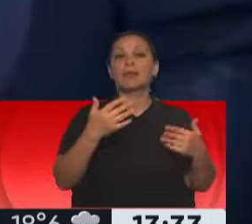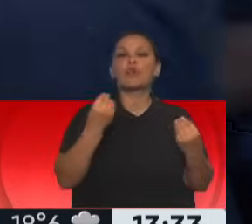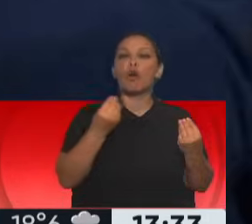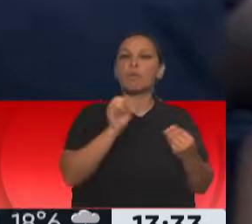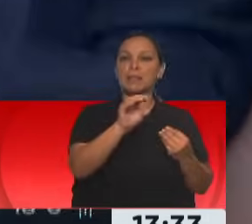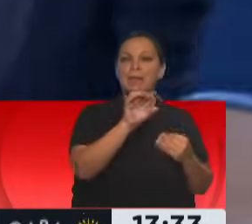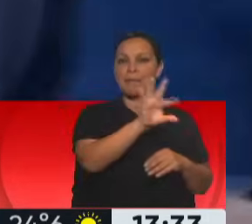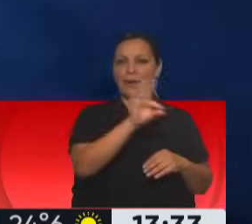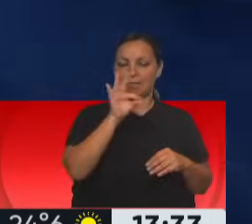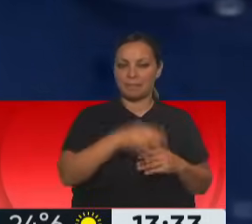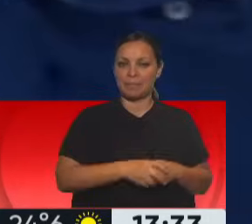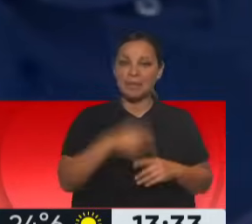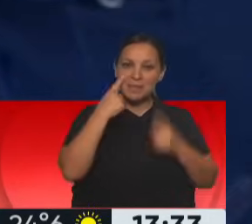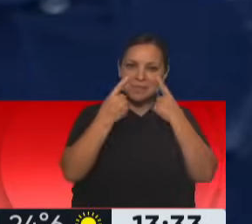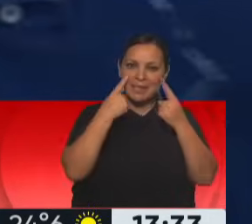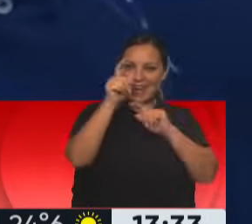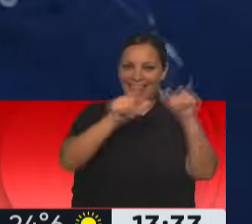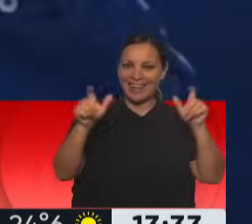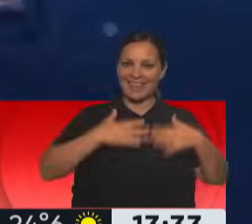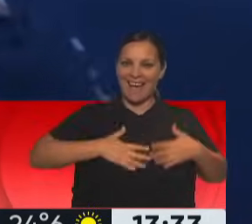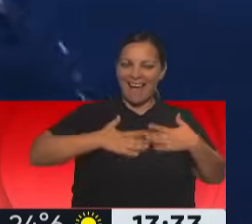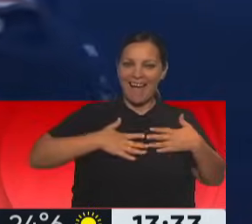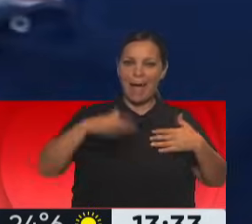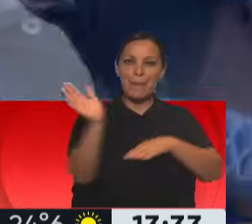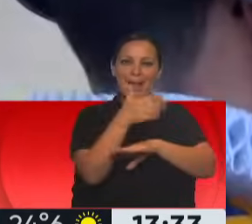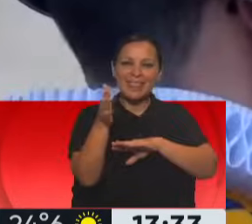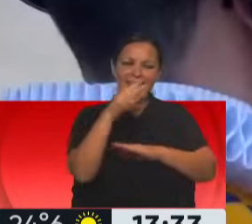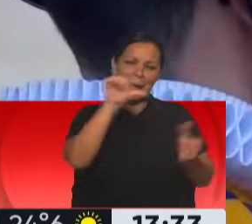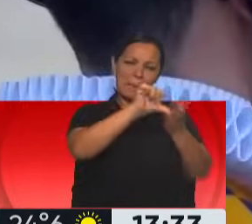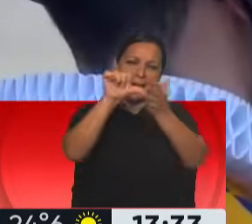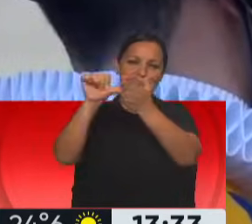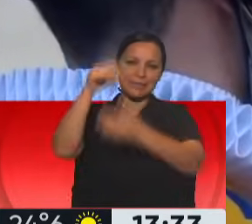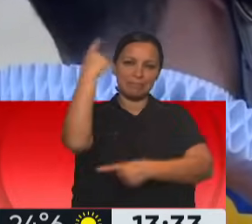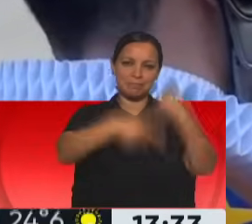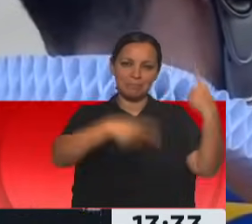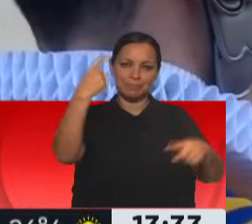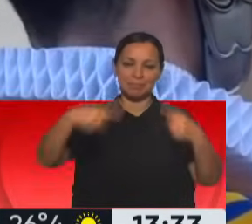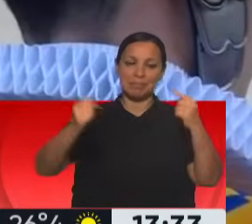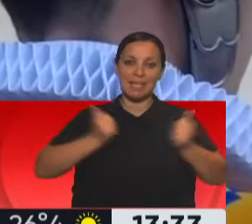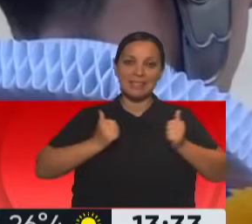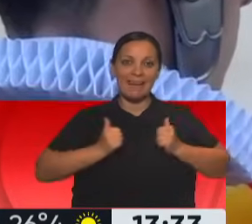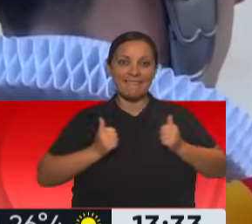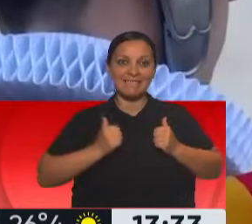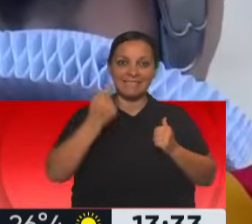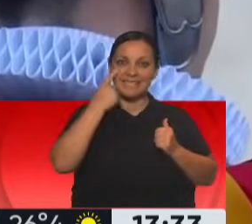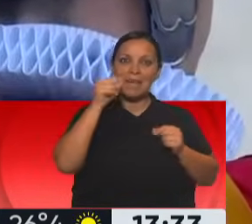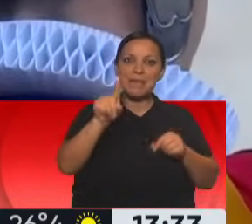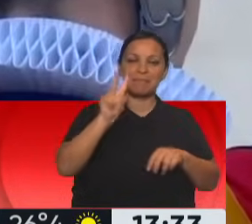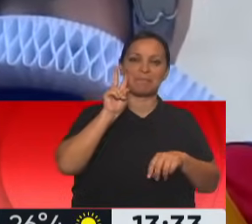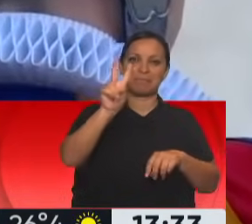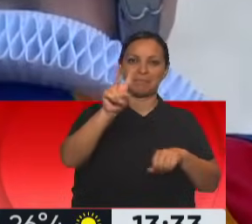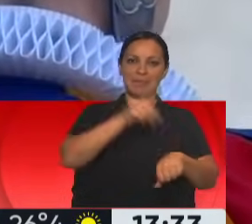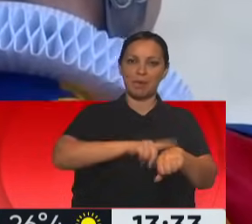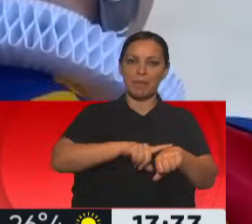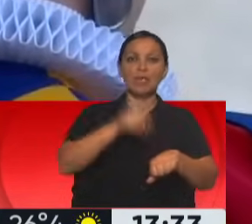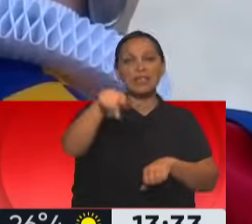Miren la gente cómo saluda, repetimos, con banderas de todo el mundo, expectantes para lo que será este momento. Ustedes saben,